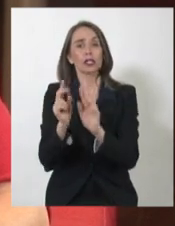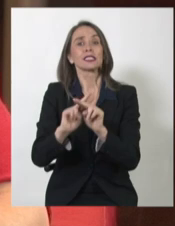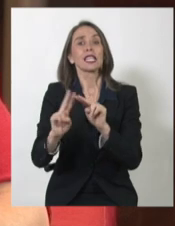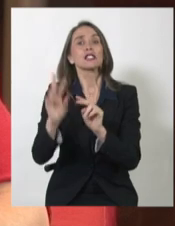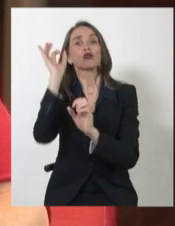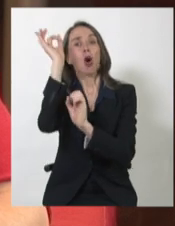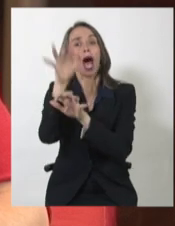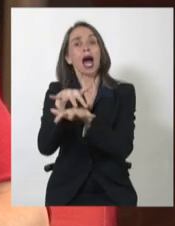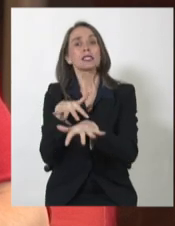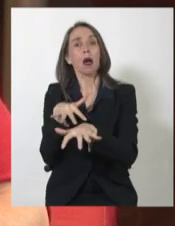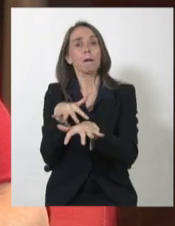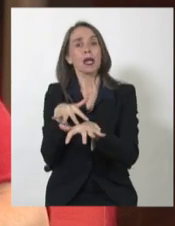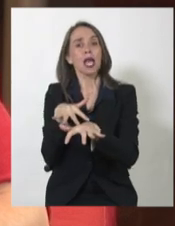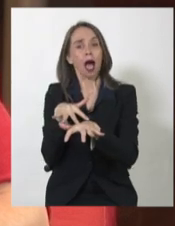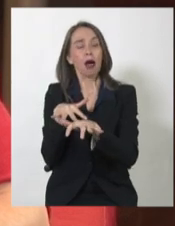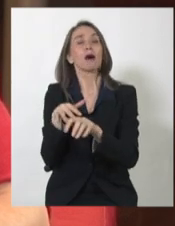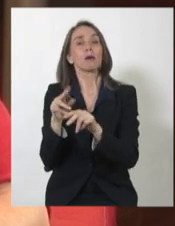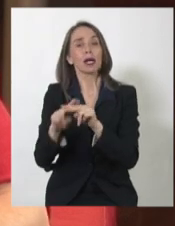asambleas constituyentes.